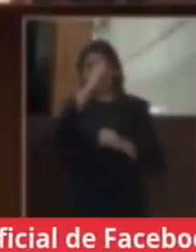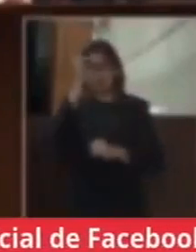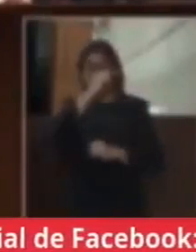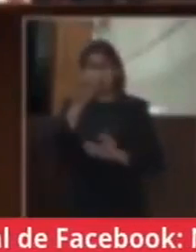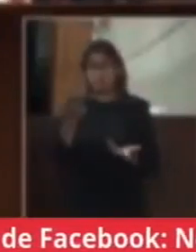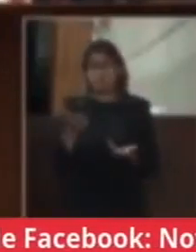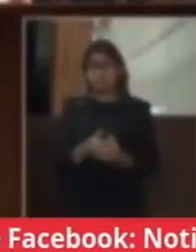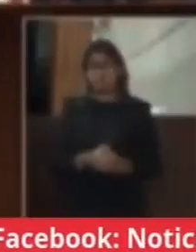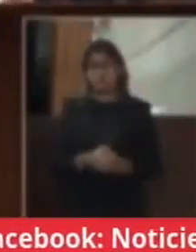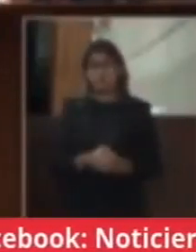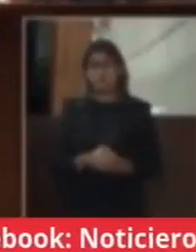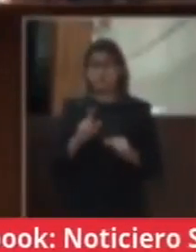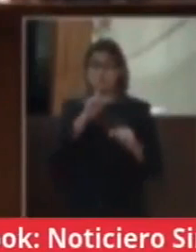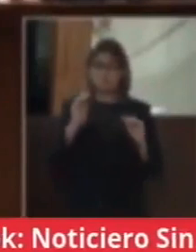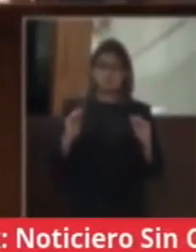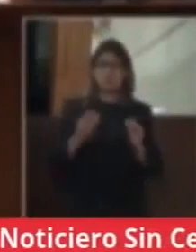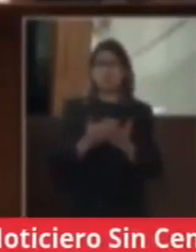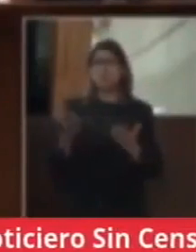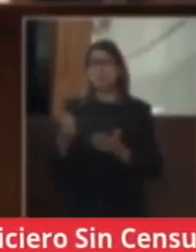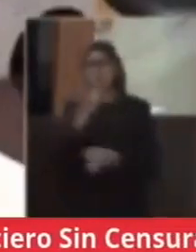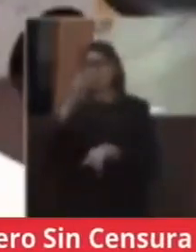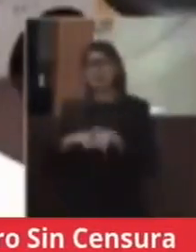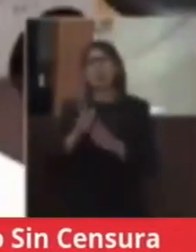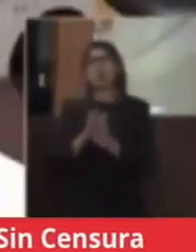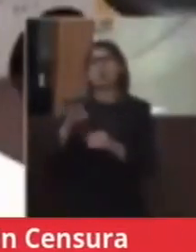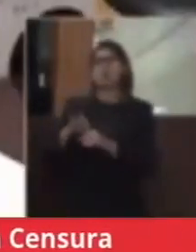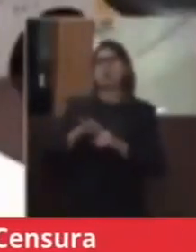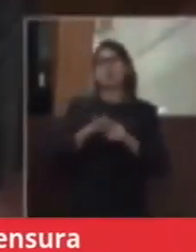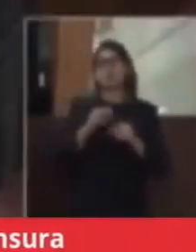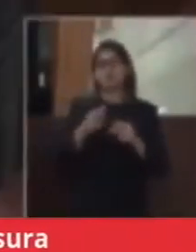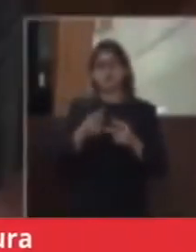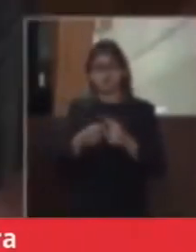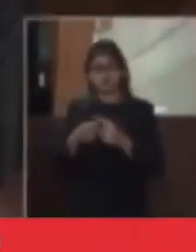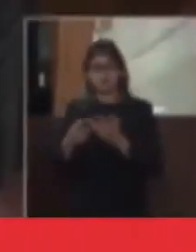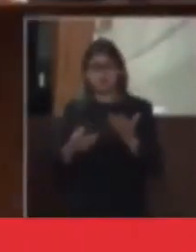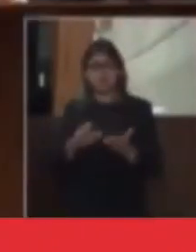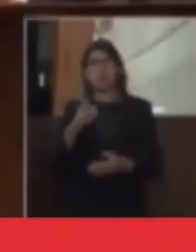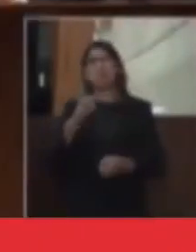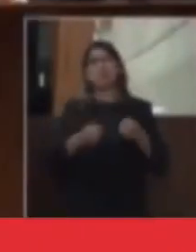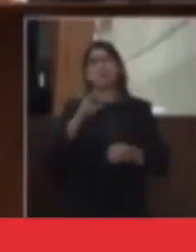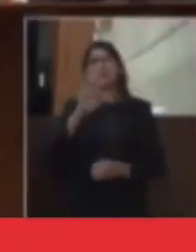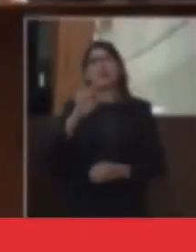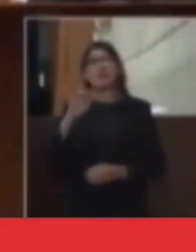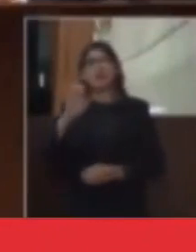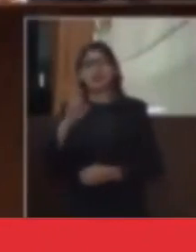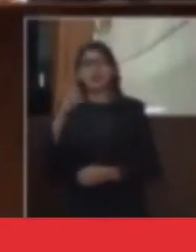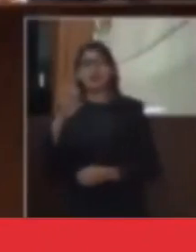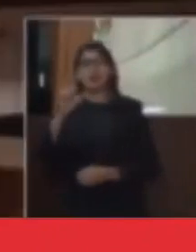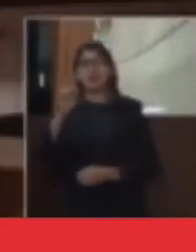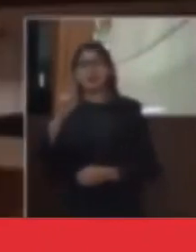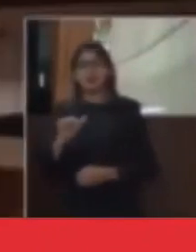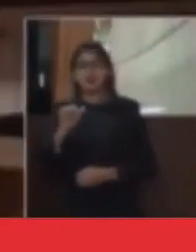pues ni modo, ¿no? Y en cambio, cuando tú dices en términos jurídicos, se vincula a los partidos para que postulen al menos 7